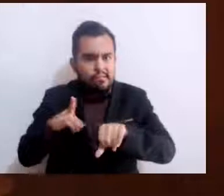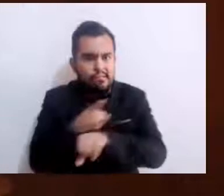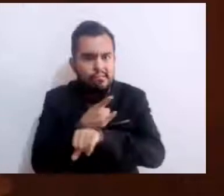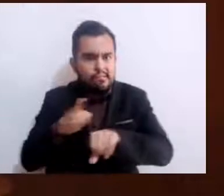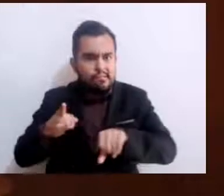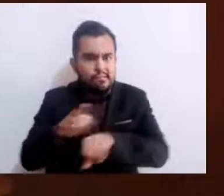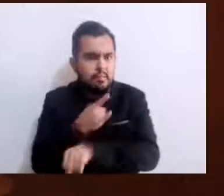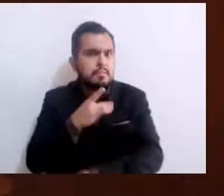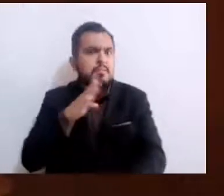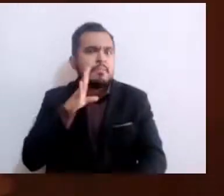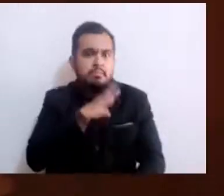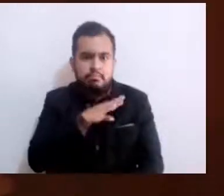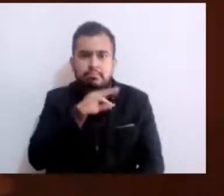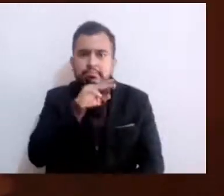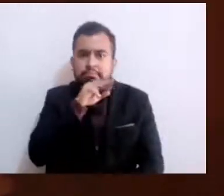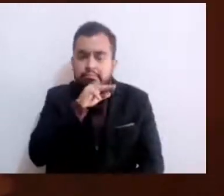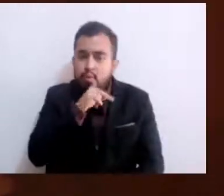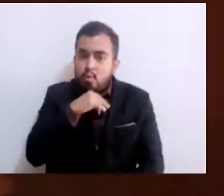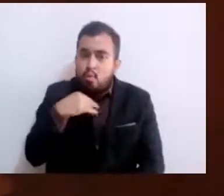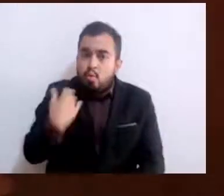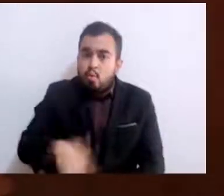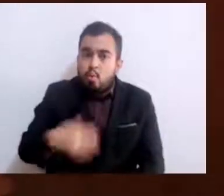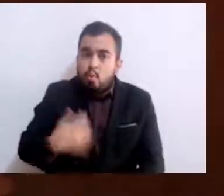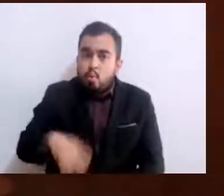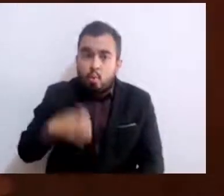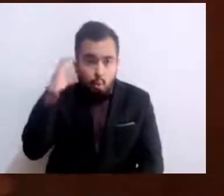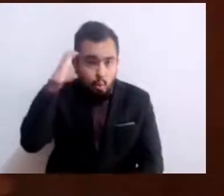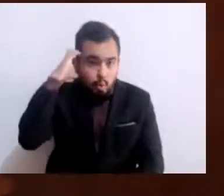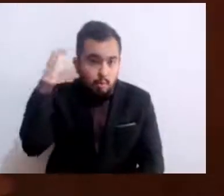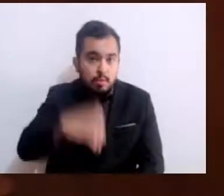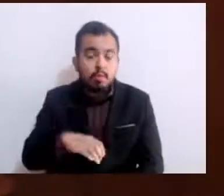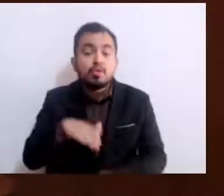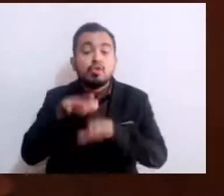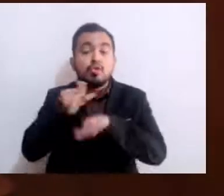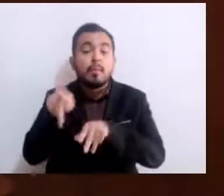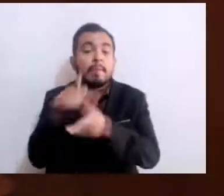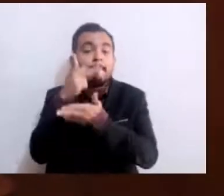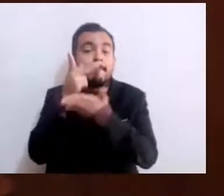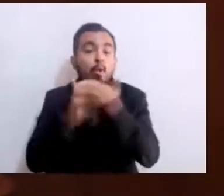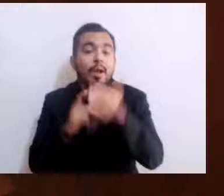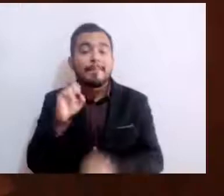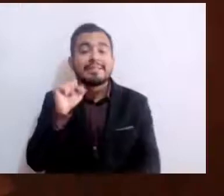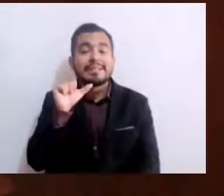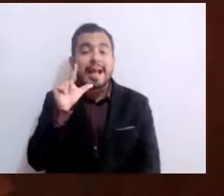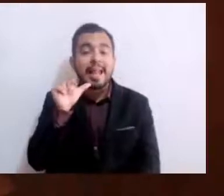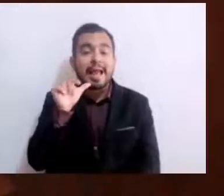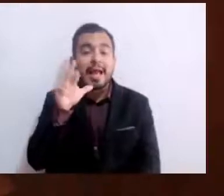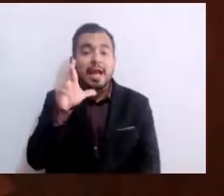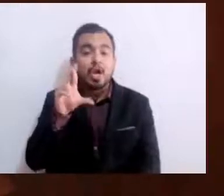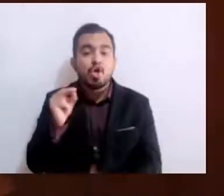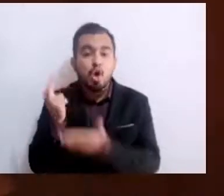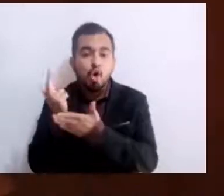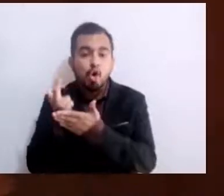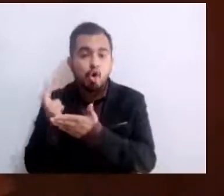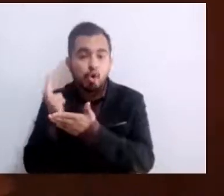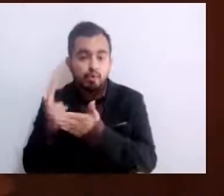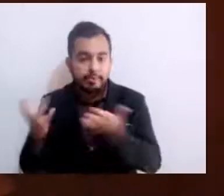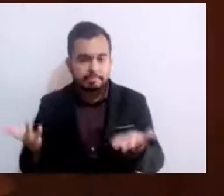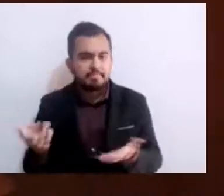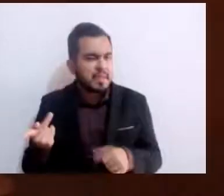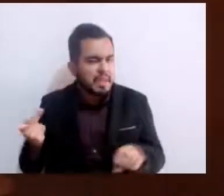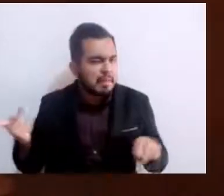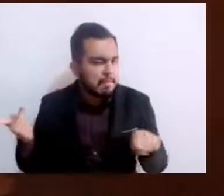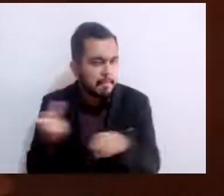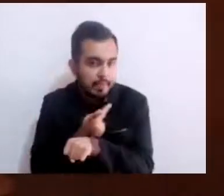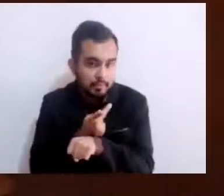preocupantes, enérgicas sobre Salario Rosa. ¿Y qué pasó? Pues 2